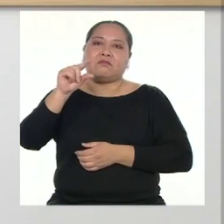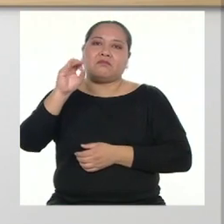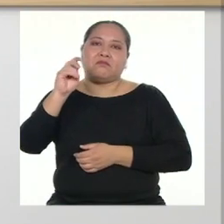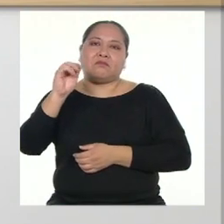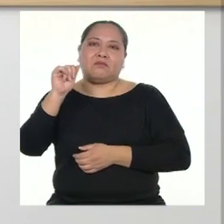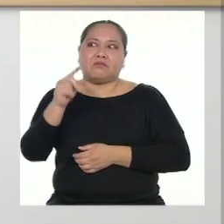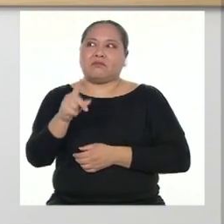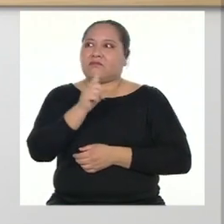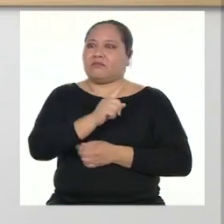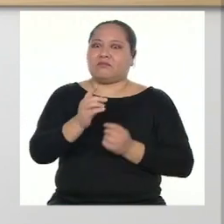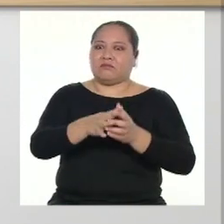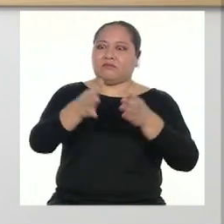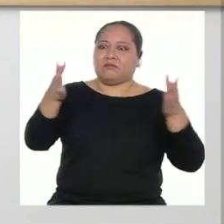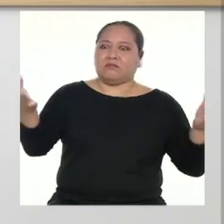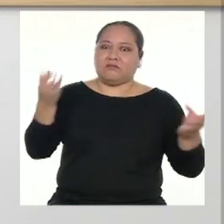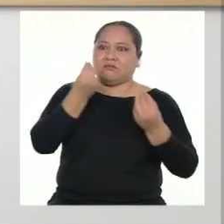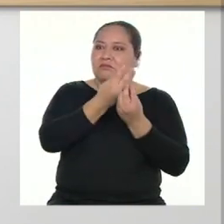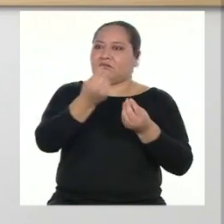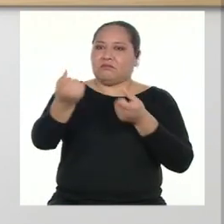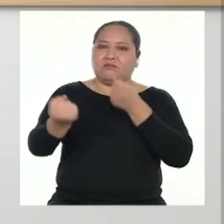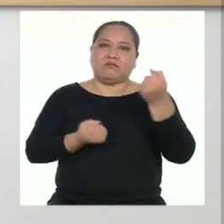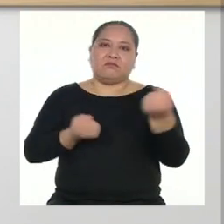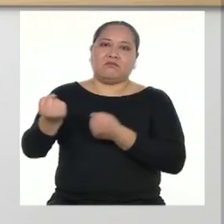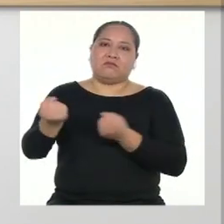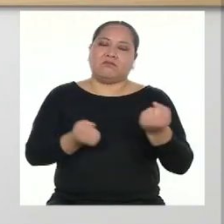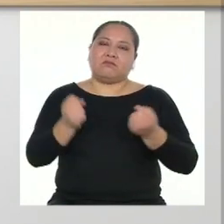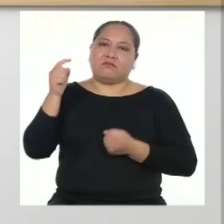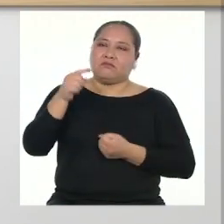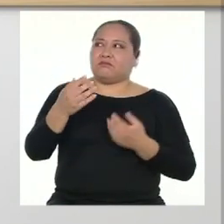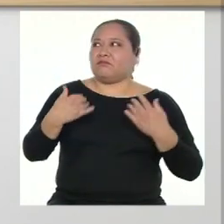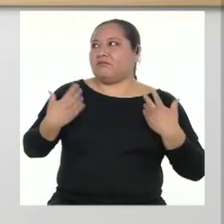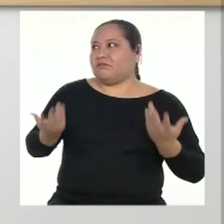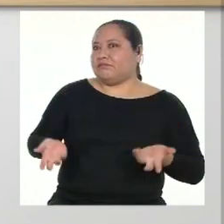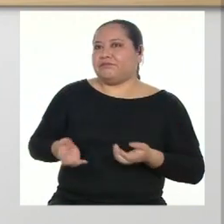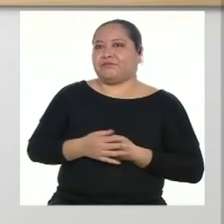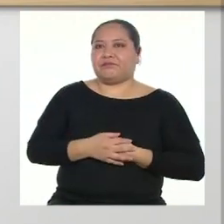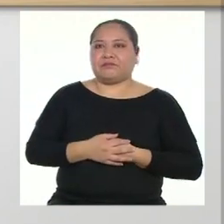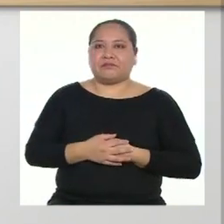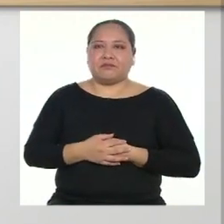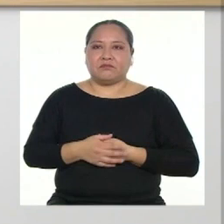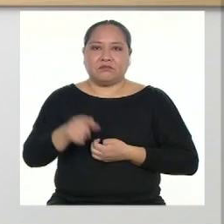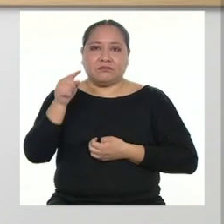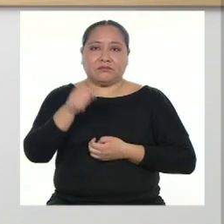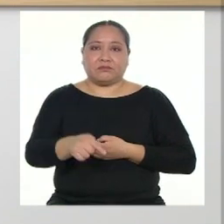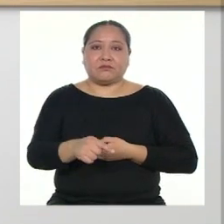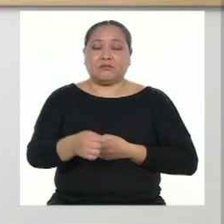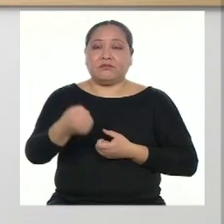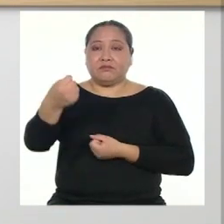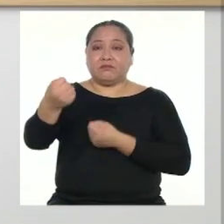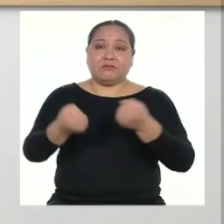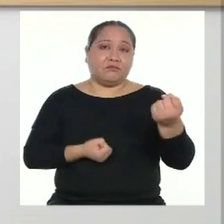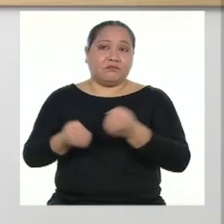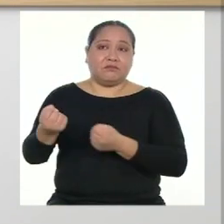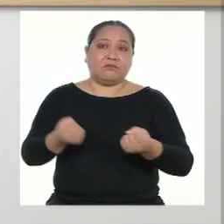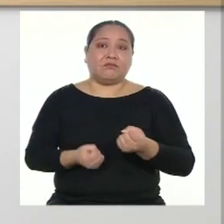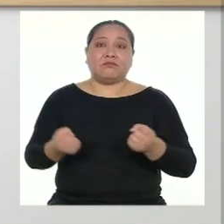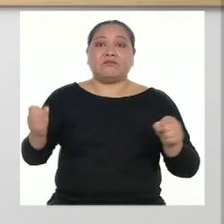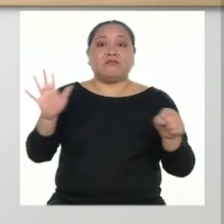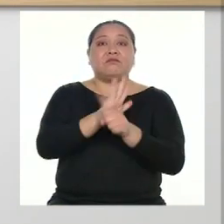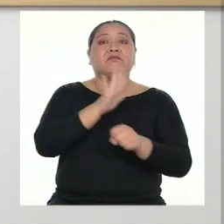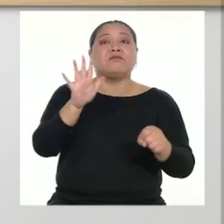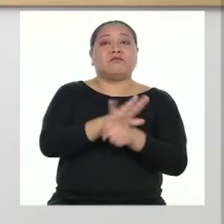creadas para un parque automotor tan grande como el que tienen. Parque automotor se le llama al